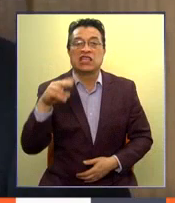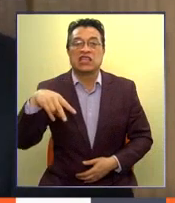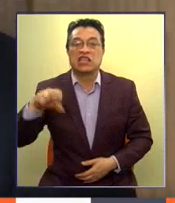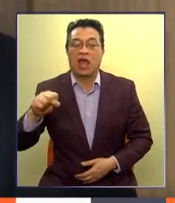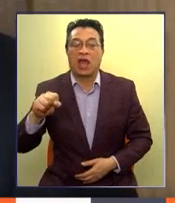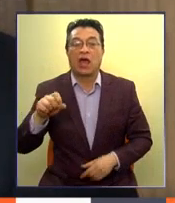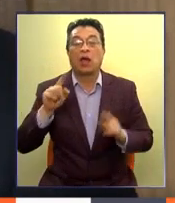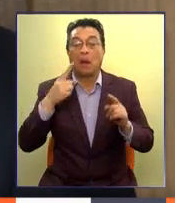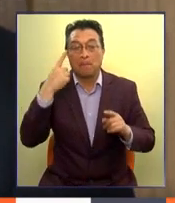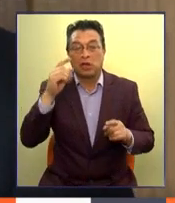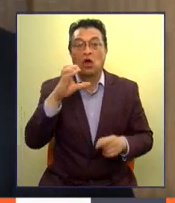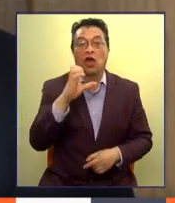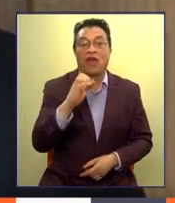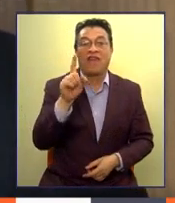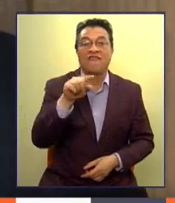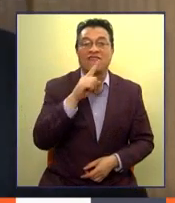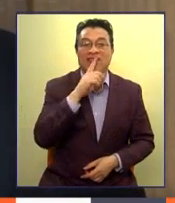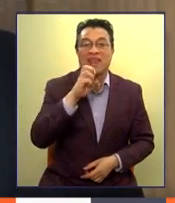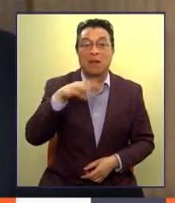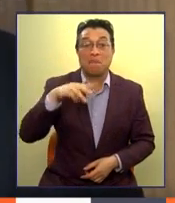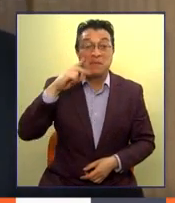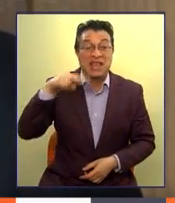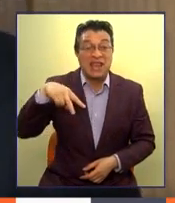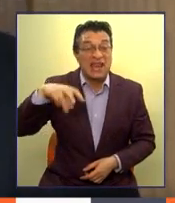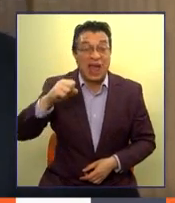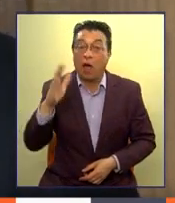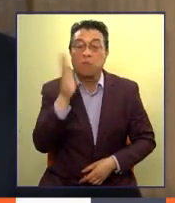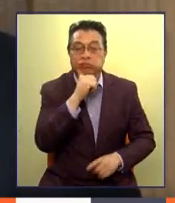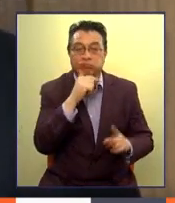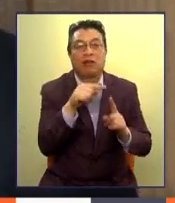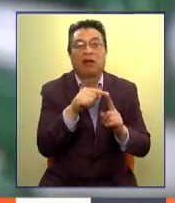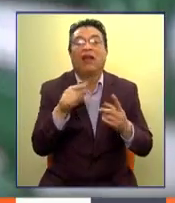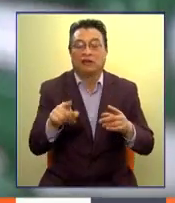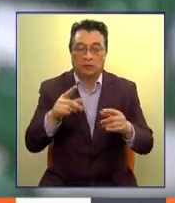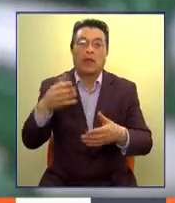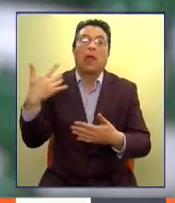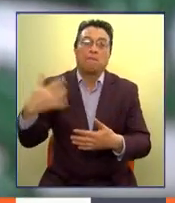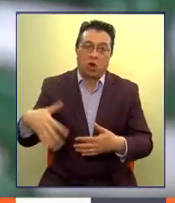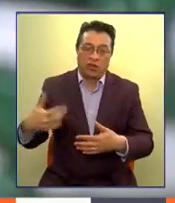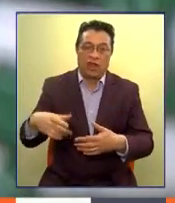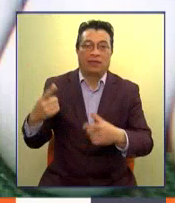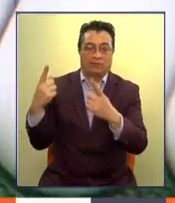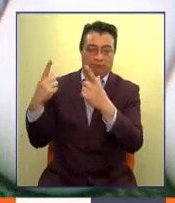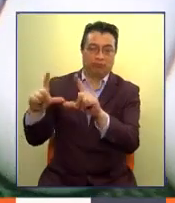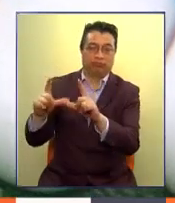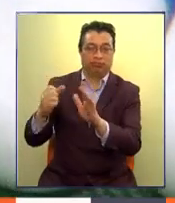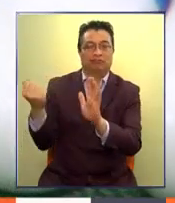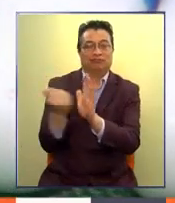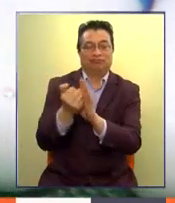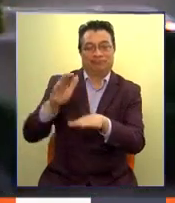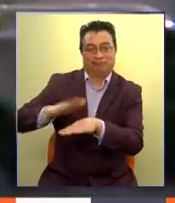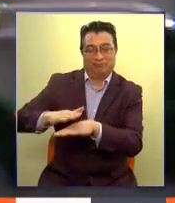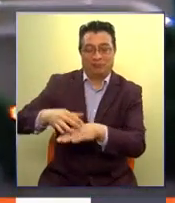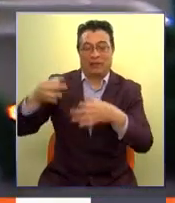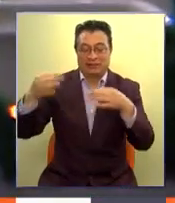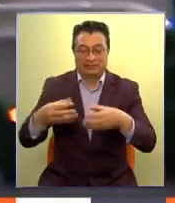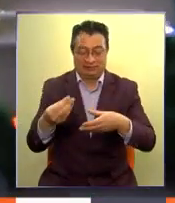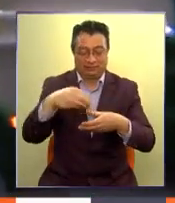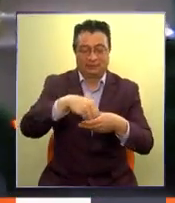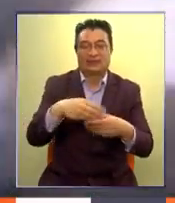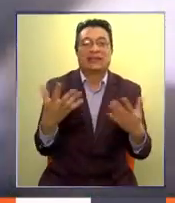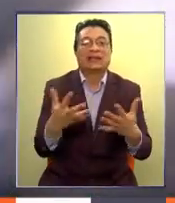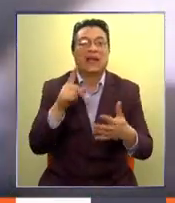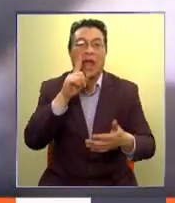termina entonces por eso es tan importante que tengan escritos sanitarios porque nosotros si tenemos certeza de lo que tiene el medicamento